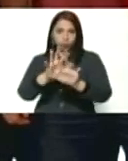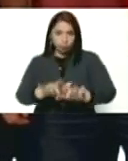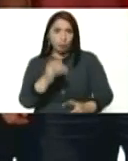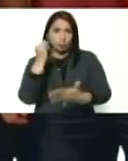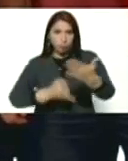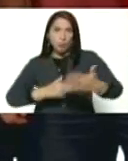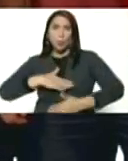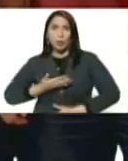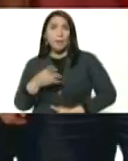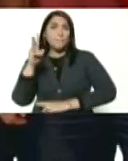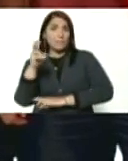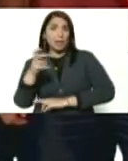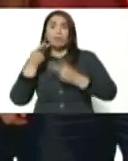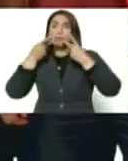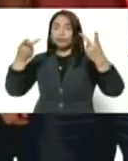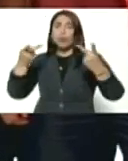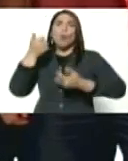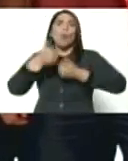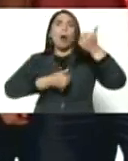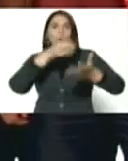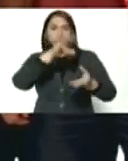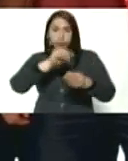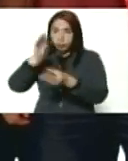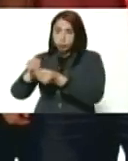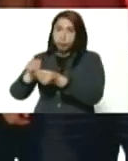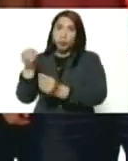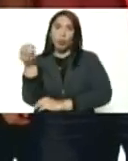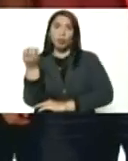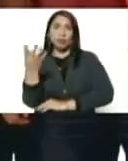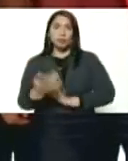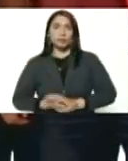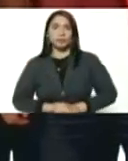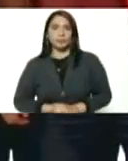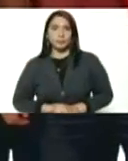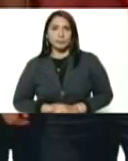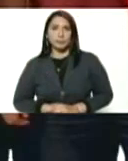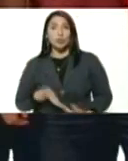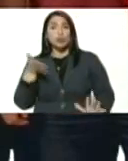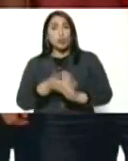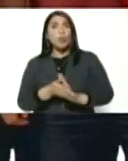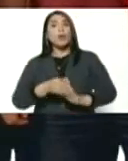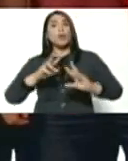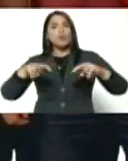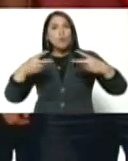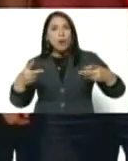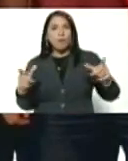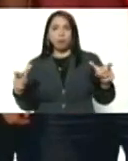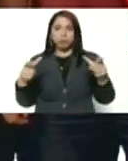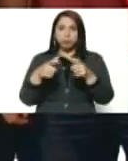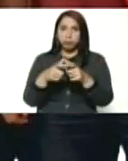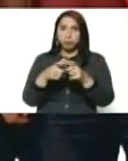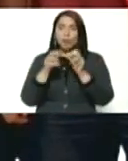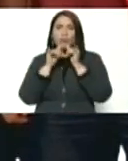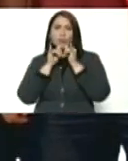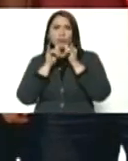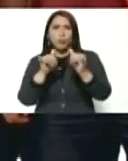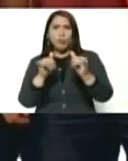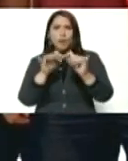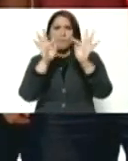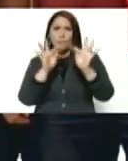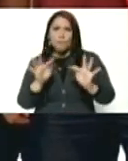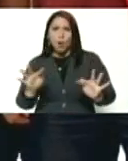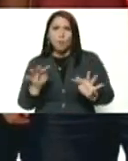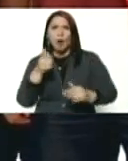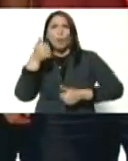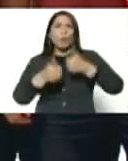estar anunciando en las conclusiones del Congreso, de esa reunión del Congreso, estar anunciando las formas, las vías y los métodos